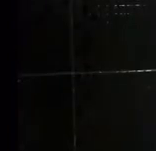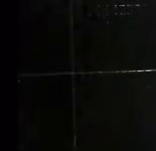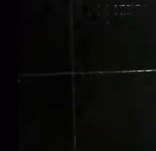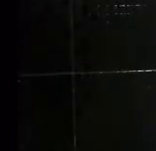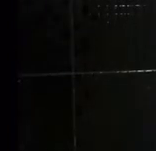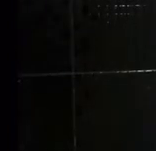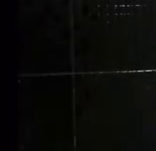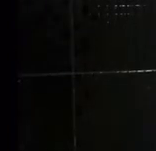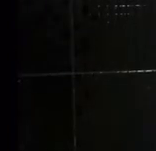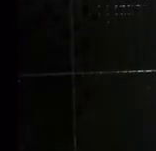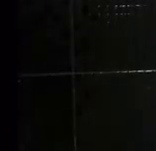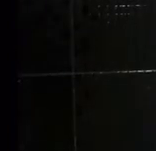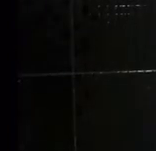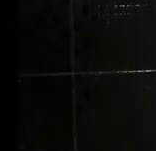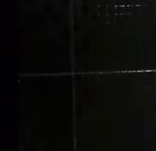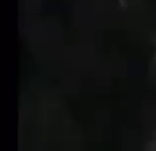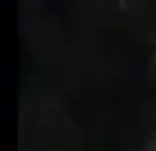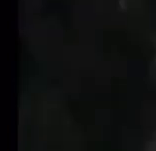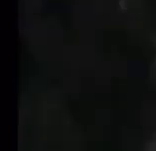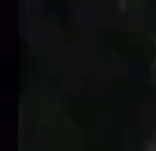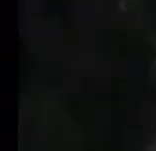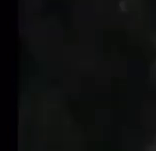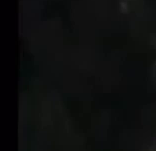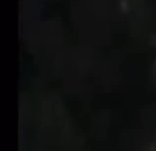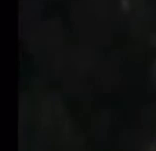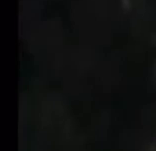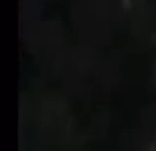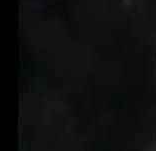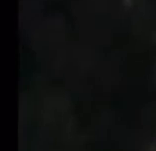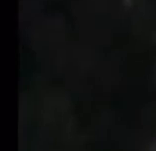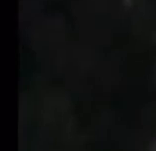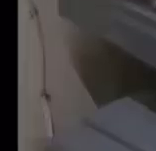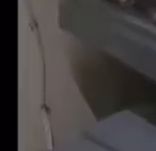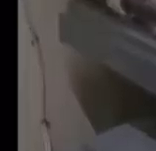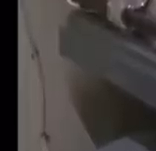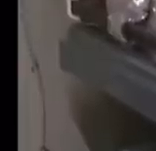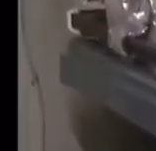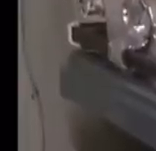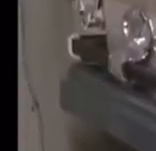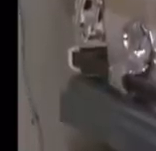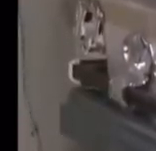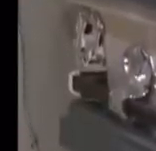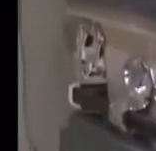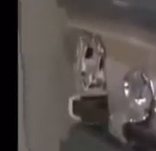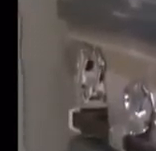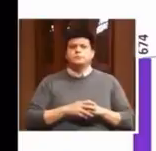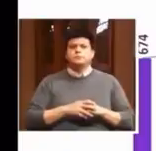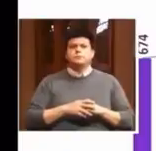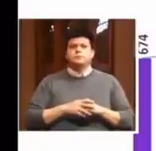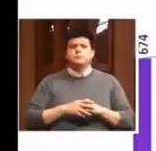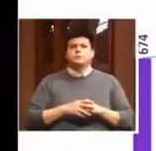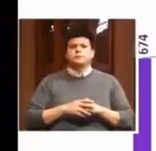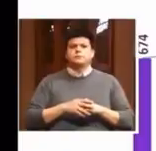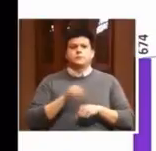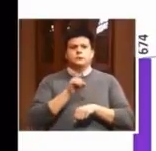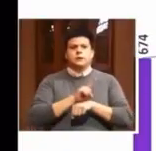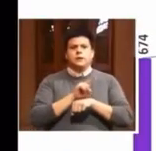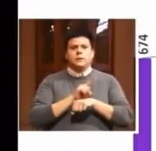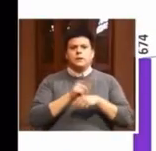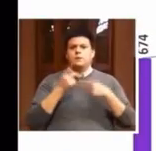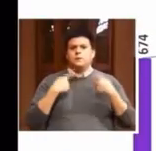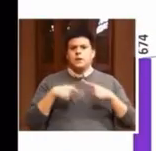reportaron 955 nuevos casos del cob y aquí en el estado de nuevo léon cada día